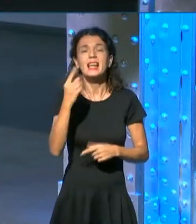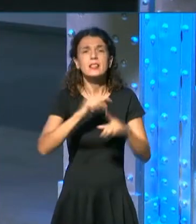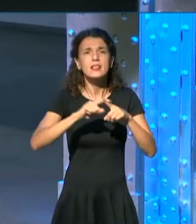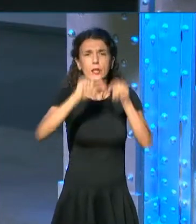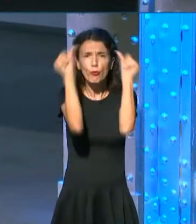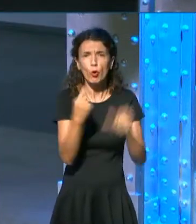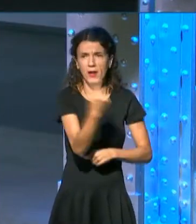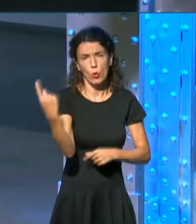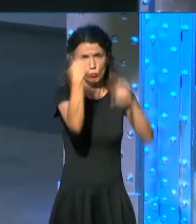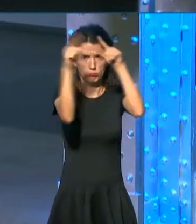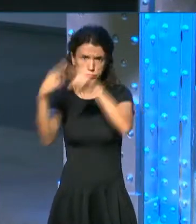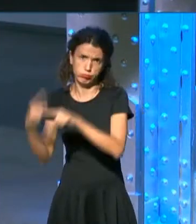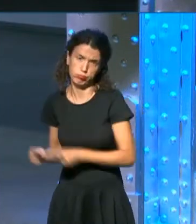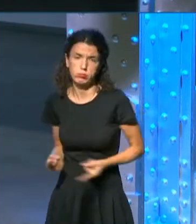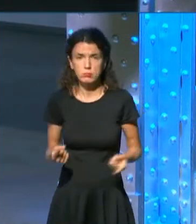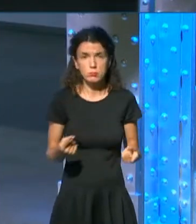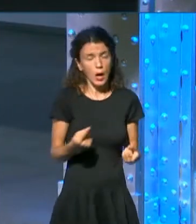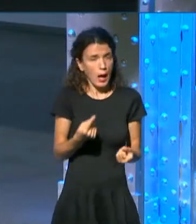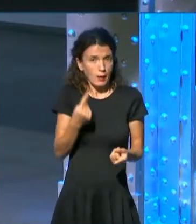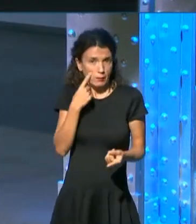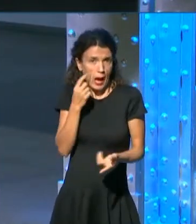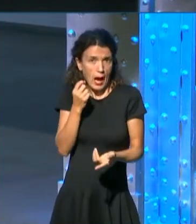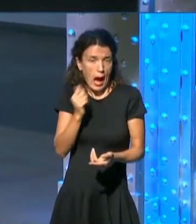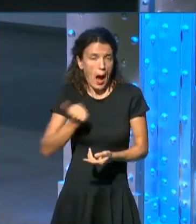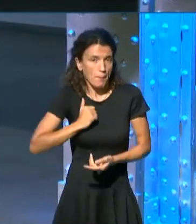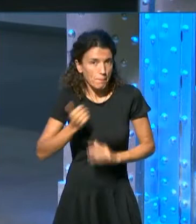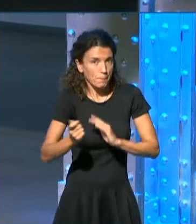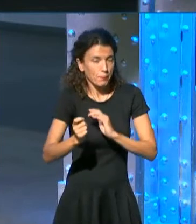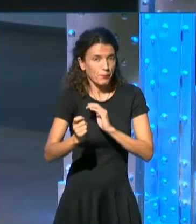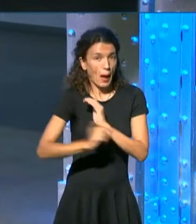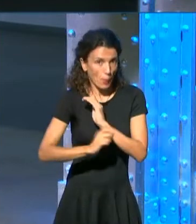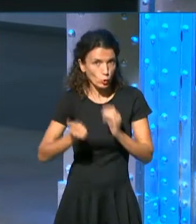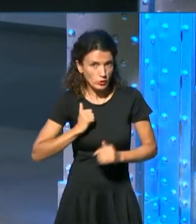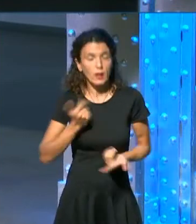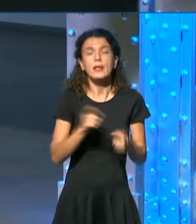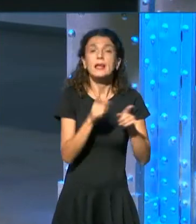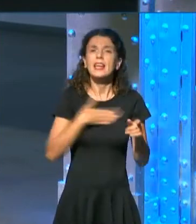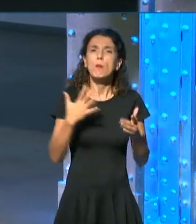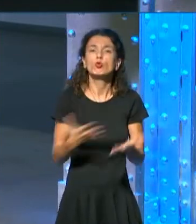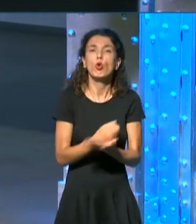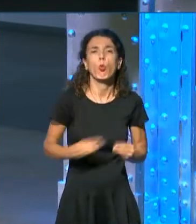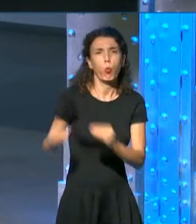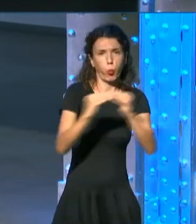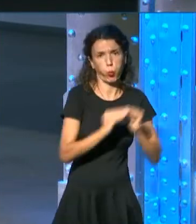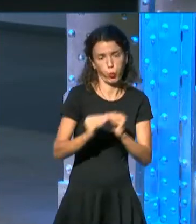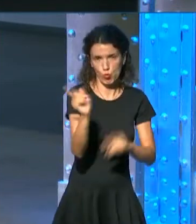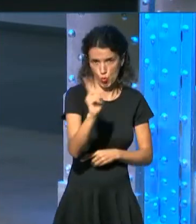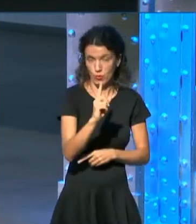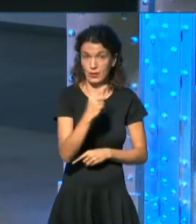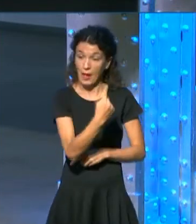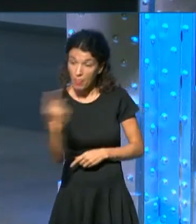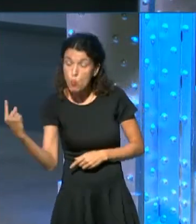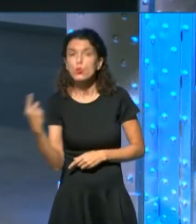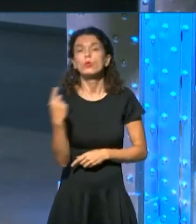diferentes, y eso también es a propósito. No hemos querido dar una falsa sensación de homogeneidad, sino que lo que queremos es mostrar